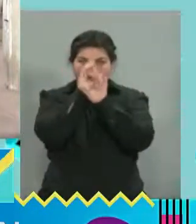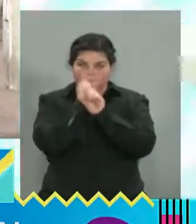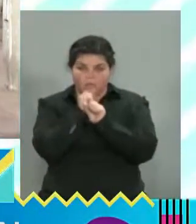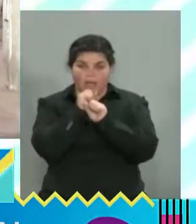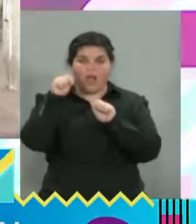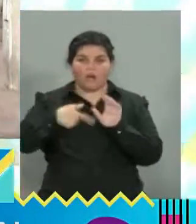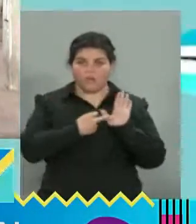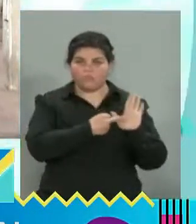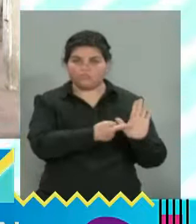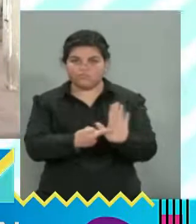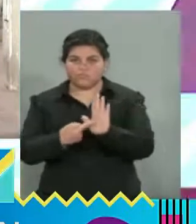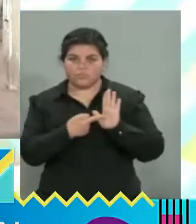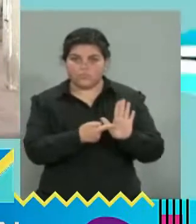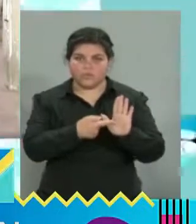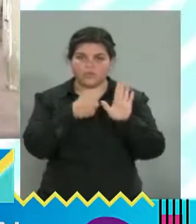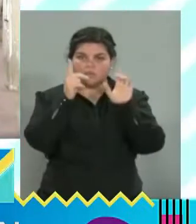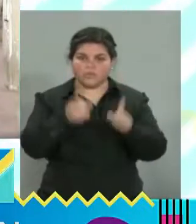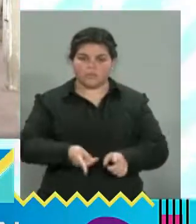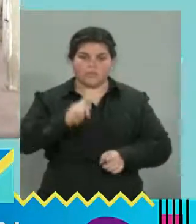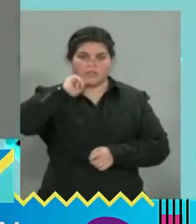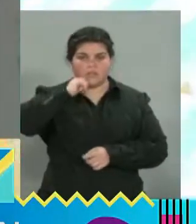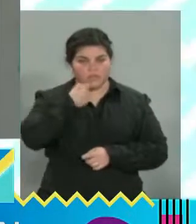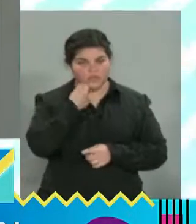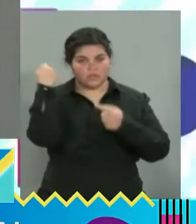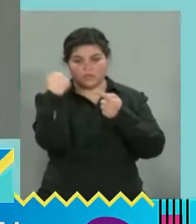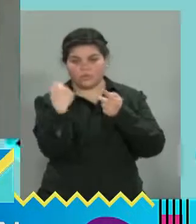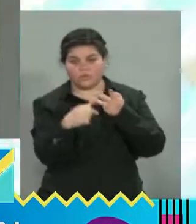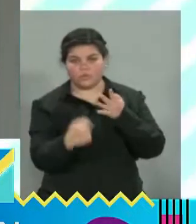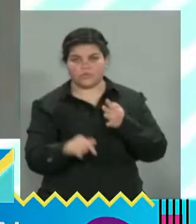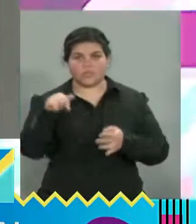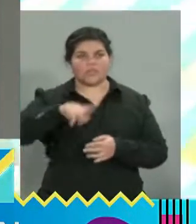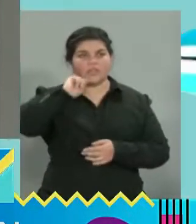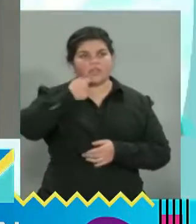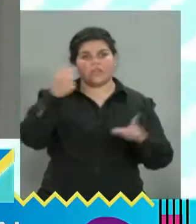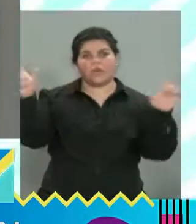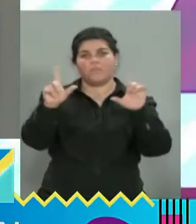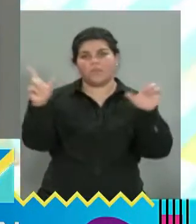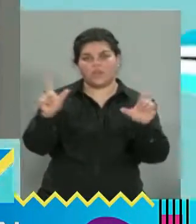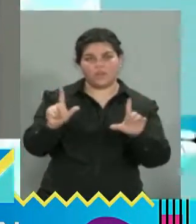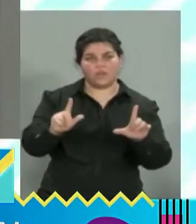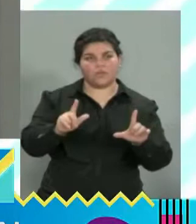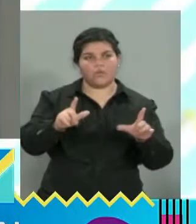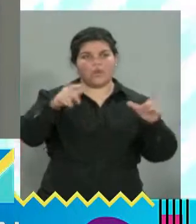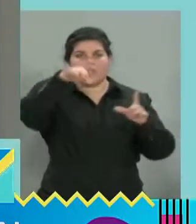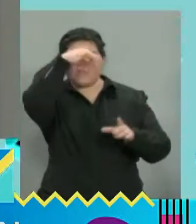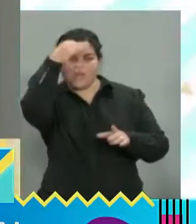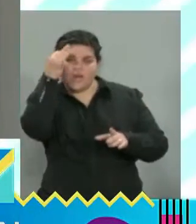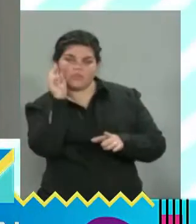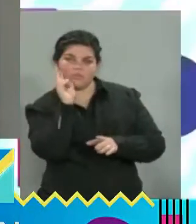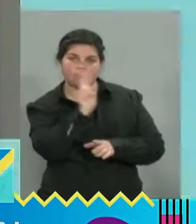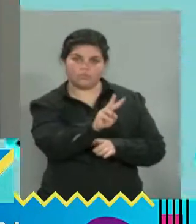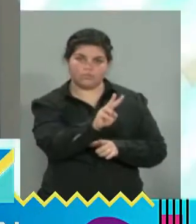nada más lindo, en mi caso, ¿no?, de poder disfrutar de una buena película, de una obra de teatro o de una